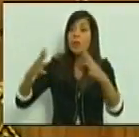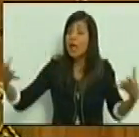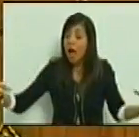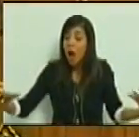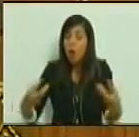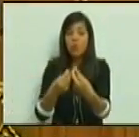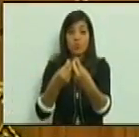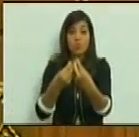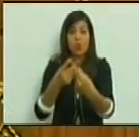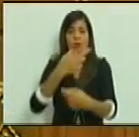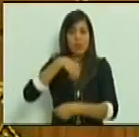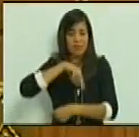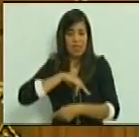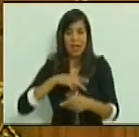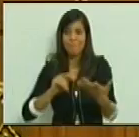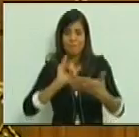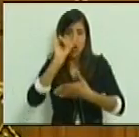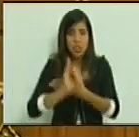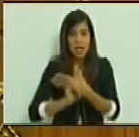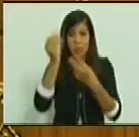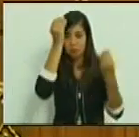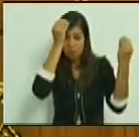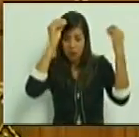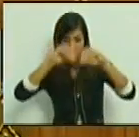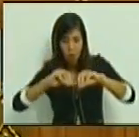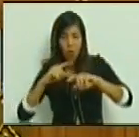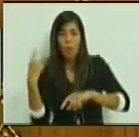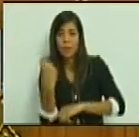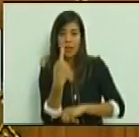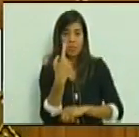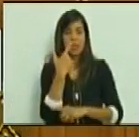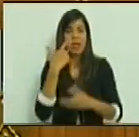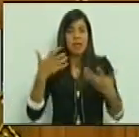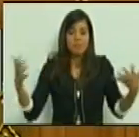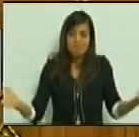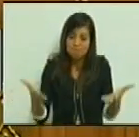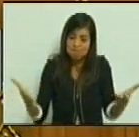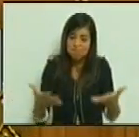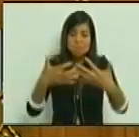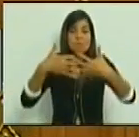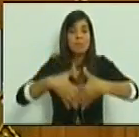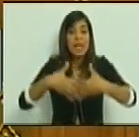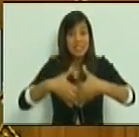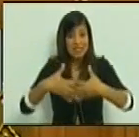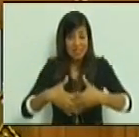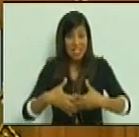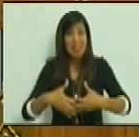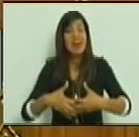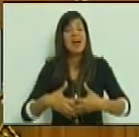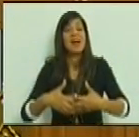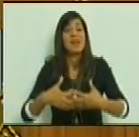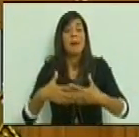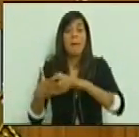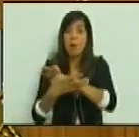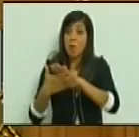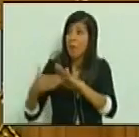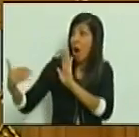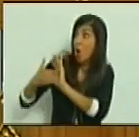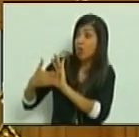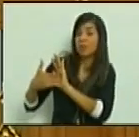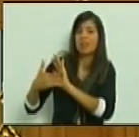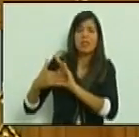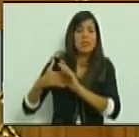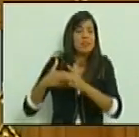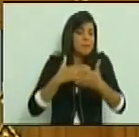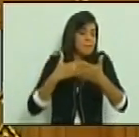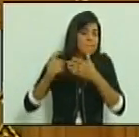allí como un solo equipo, a que esa diáspora que tenemos en la actualidad pueda ser una